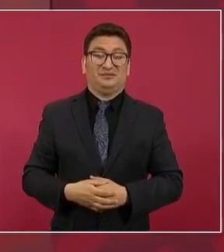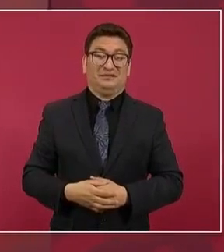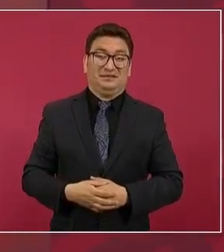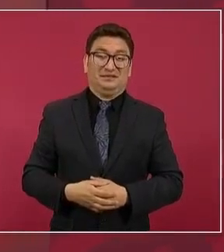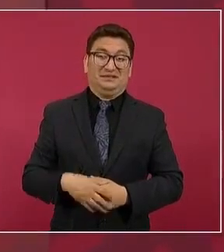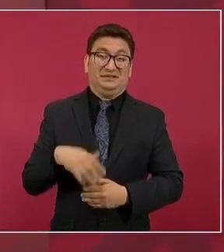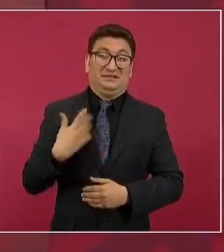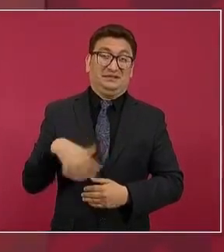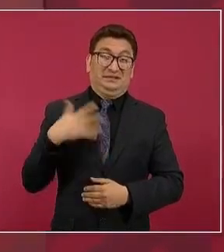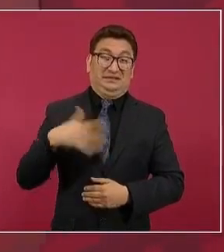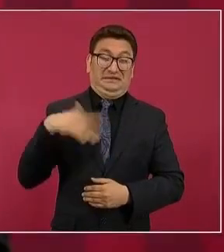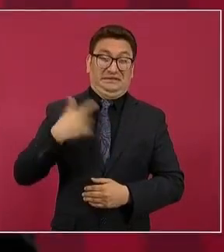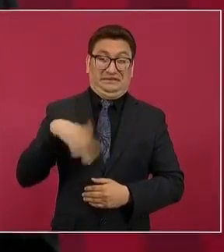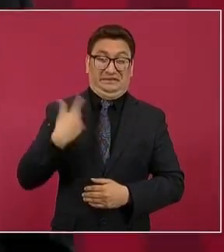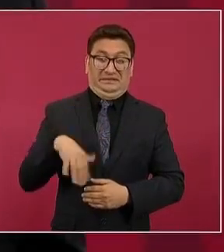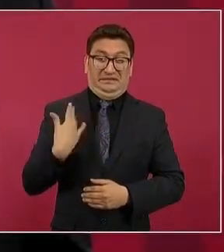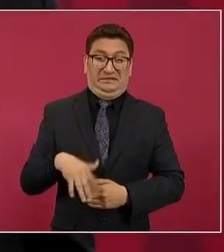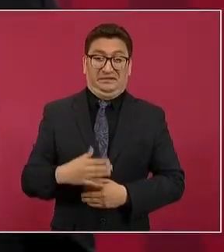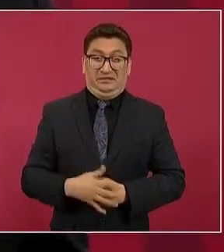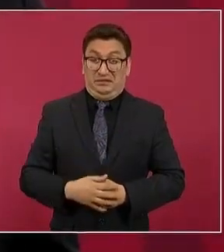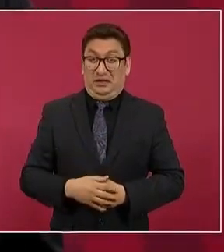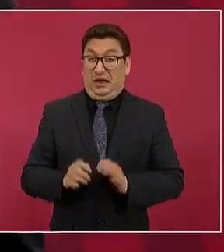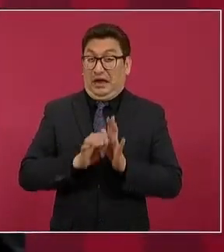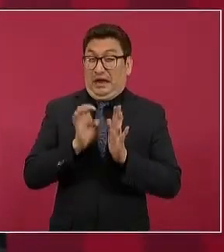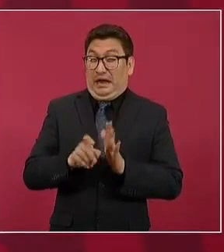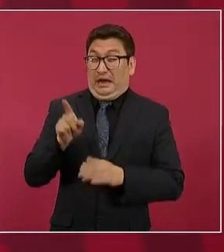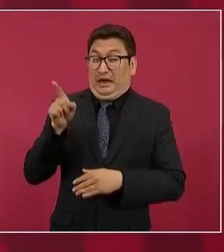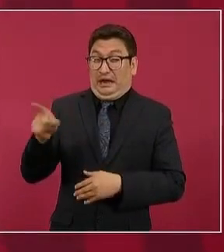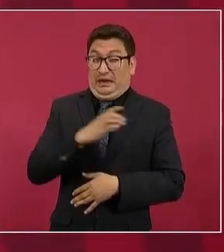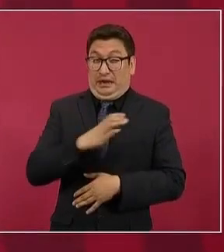ay, nanita, si hubiese ganado.